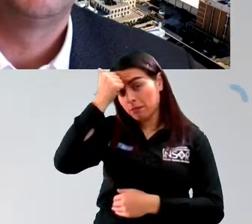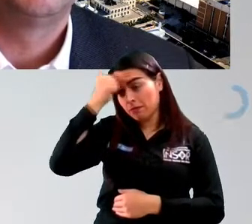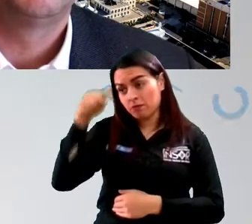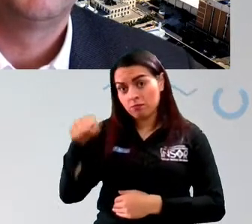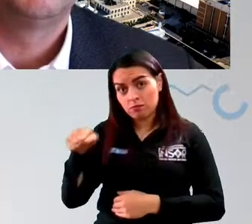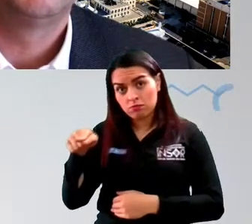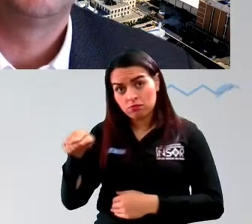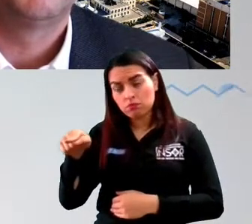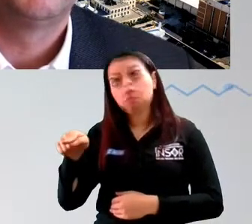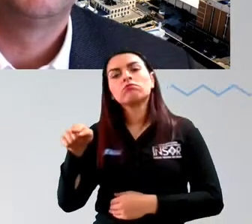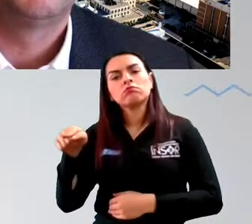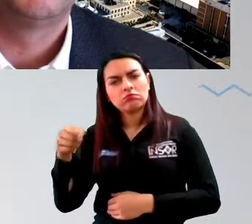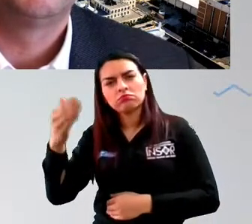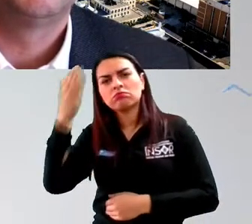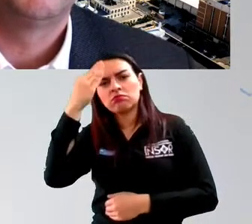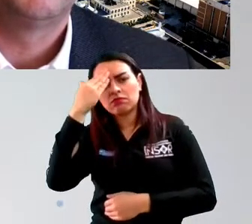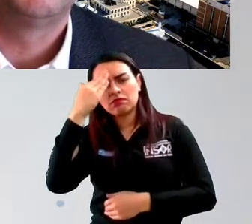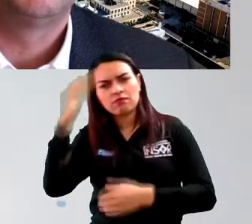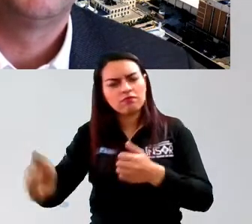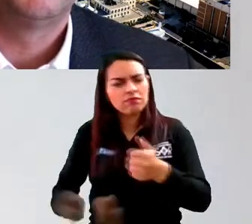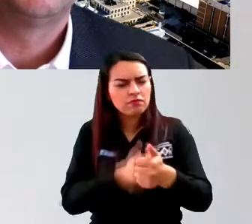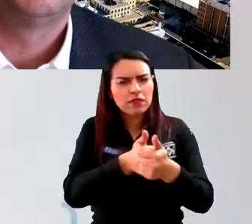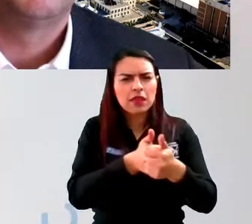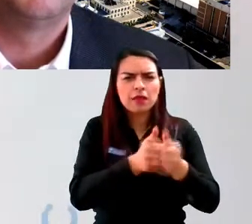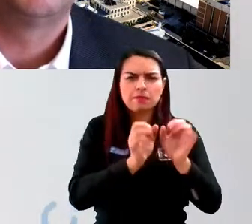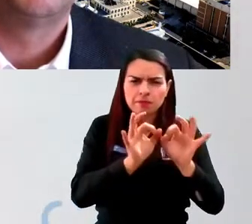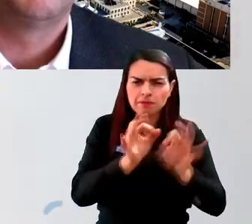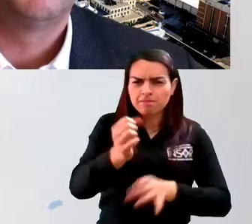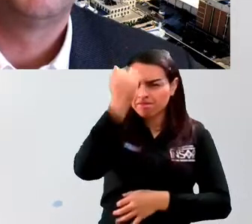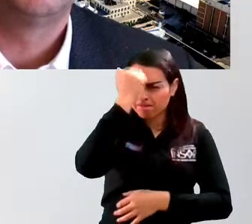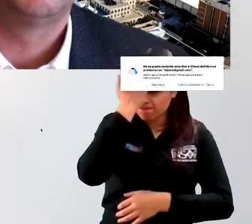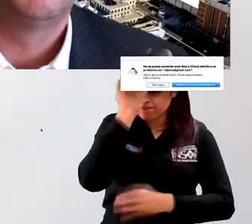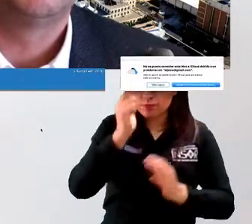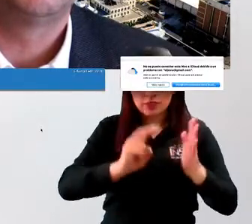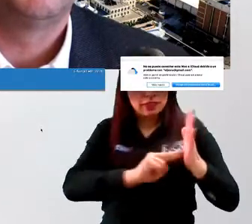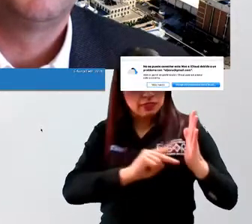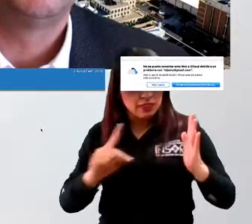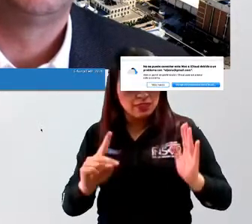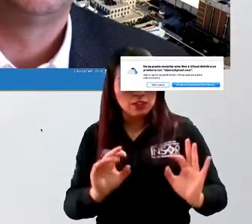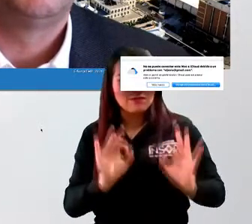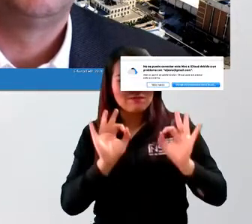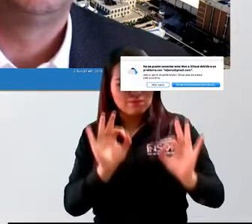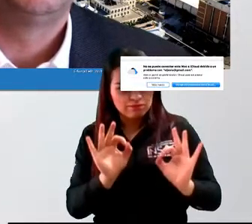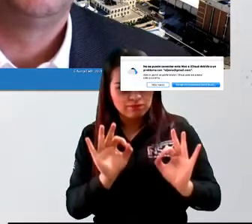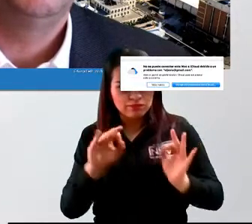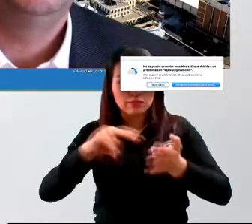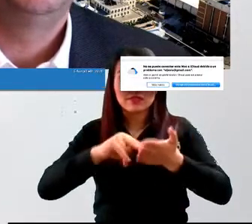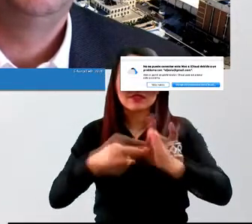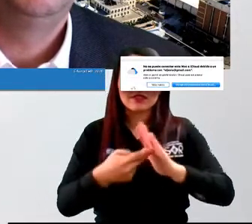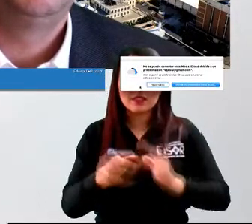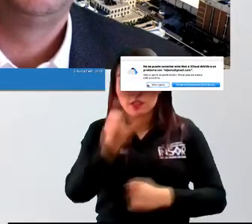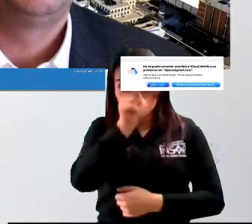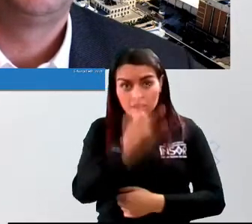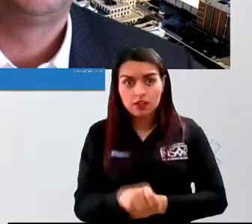lo pedagógico, en lo tecnológico, en aquello que a él le puede interesar, hace